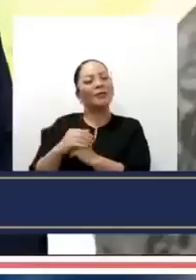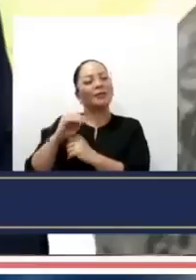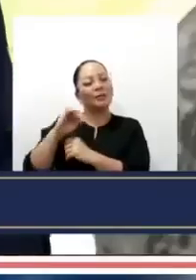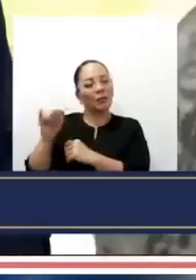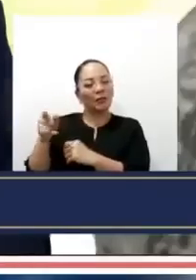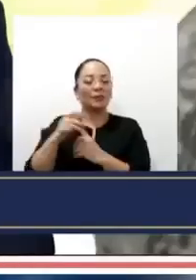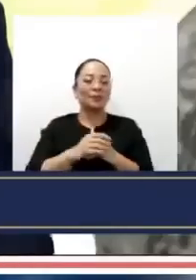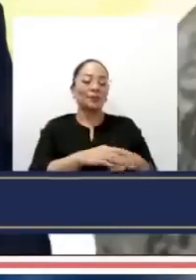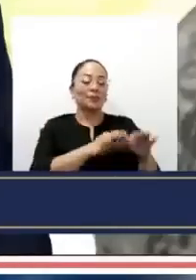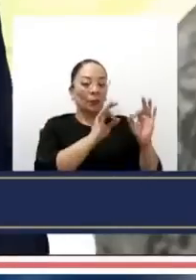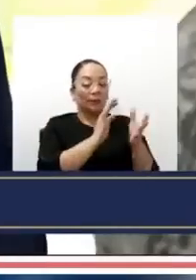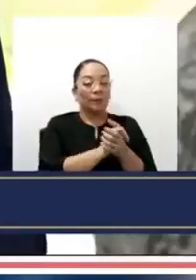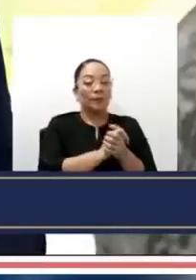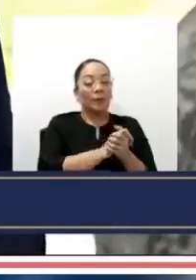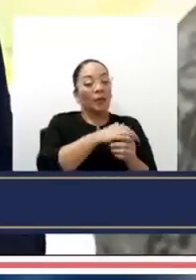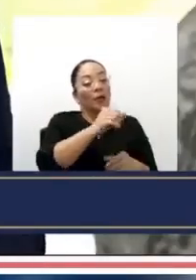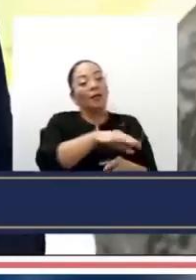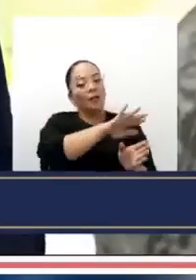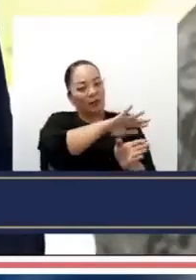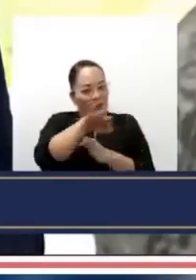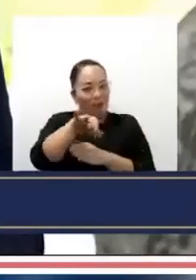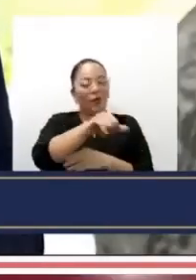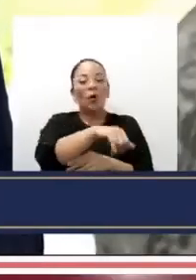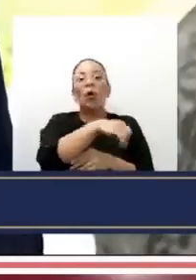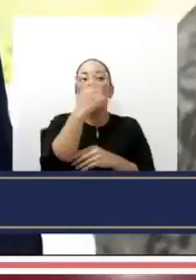bien. El siguiente,